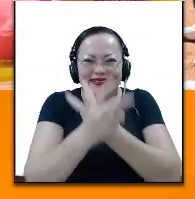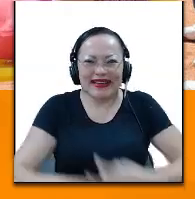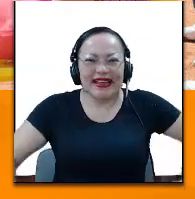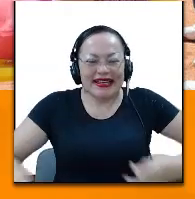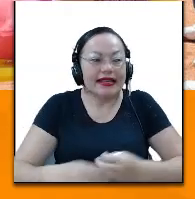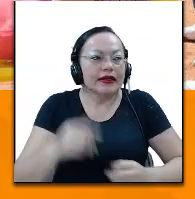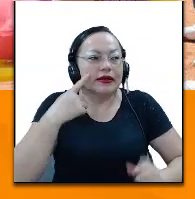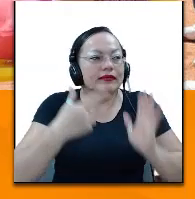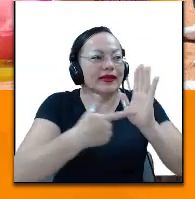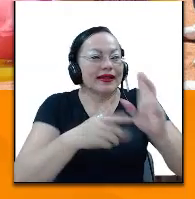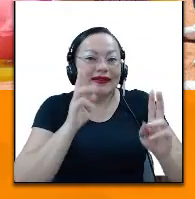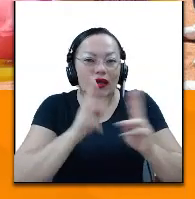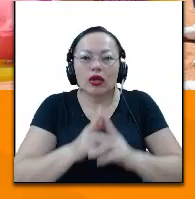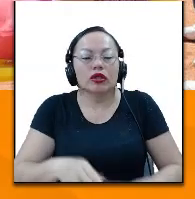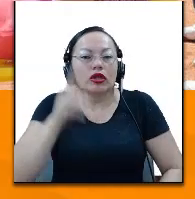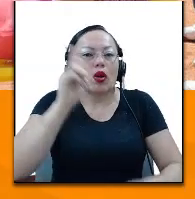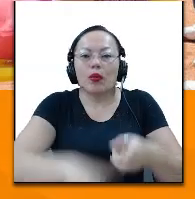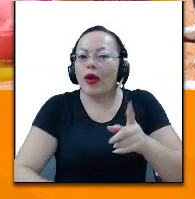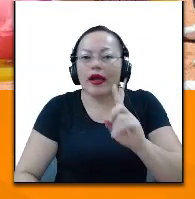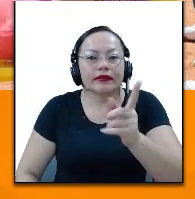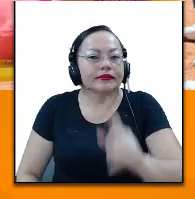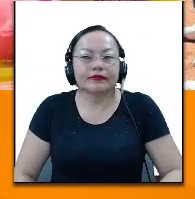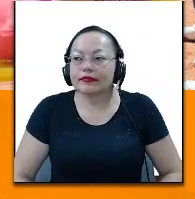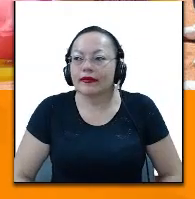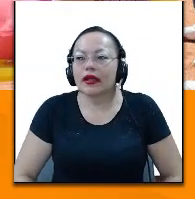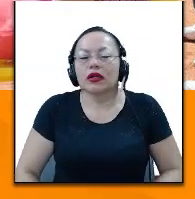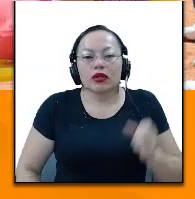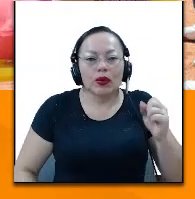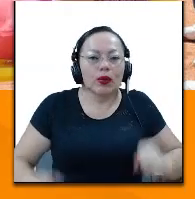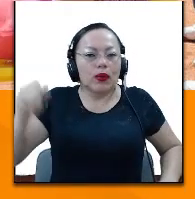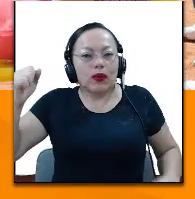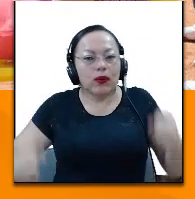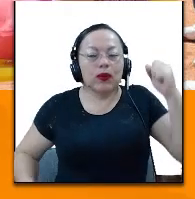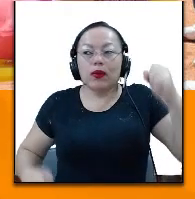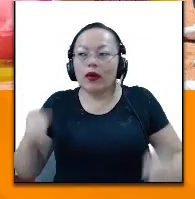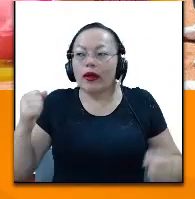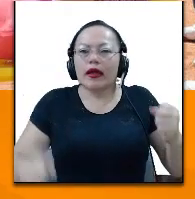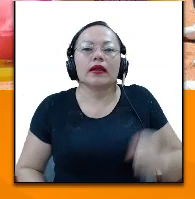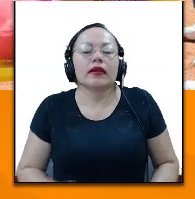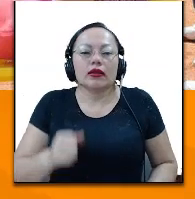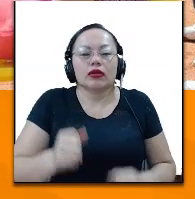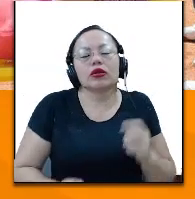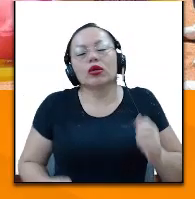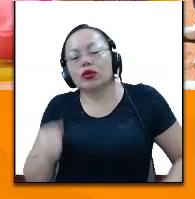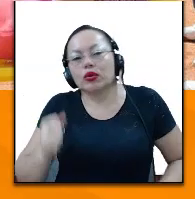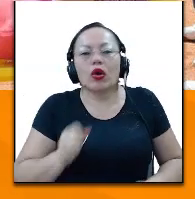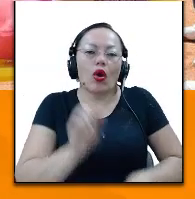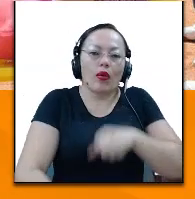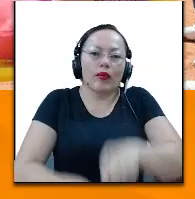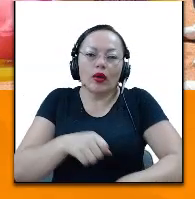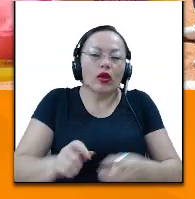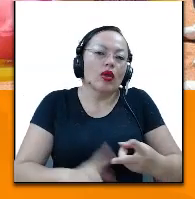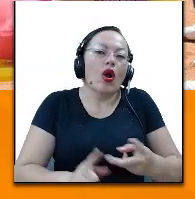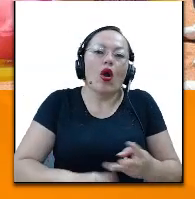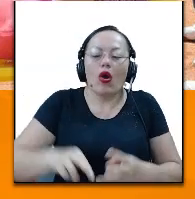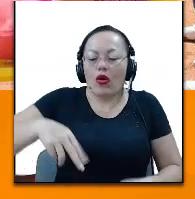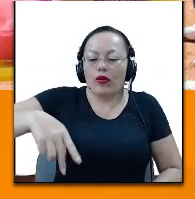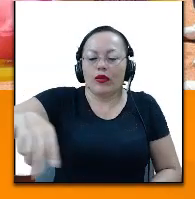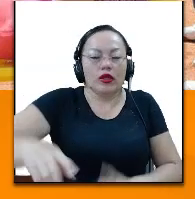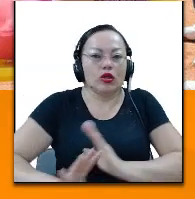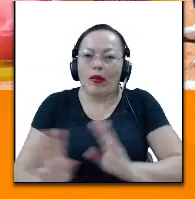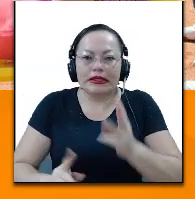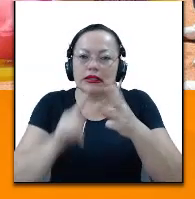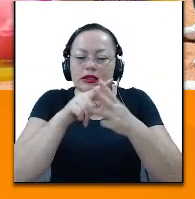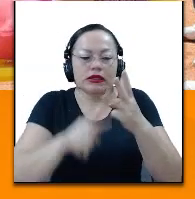en la foto, eso no se puede hacer. Puedes salir a hacer ejercicio que es trotar o montar bicicleta o caminar, pero no se pueden